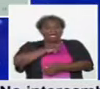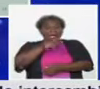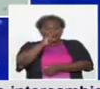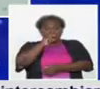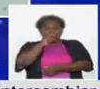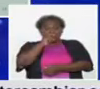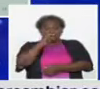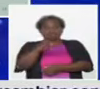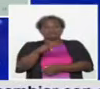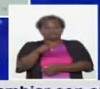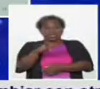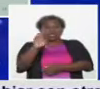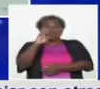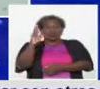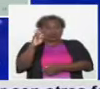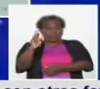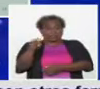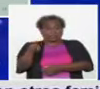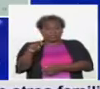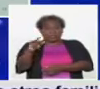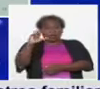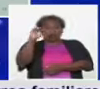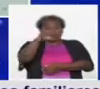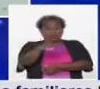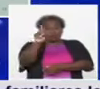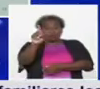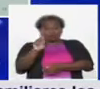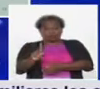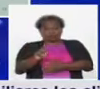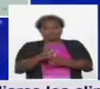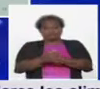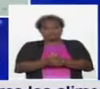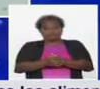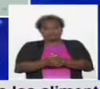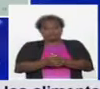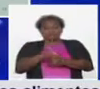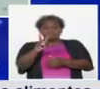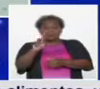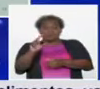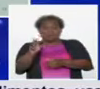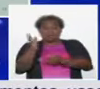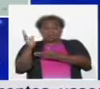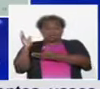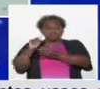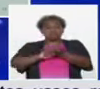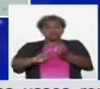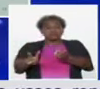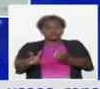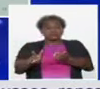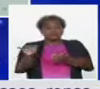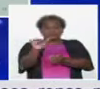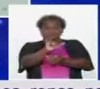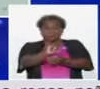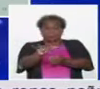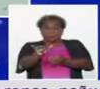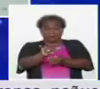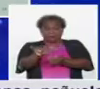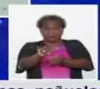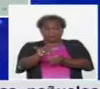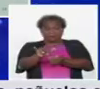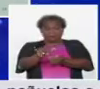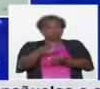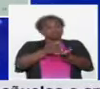Cumanayagua con 1 cada uno. Villa Clara, otra provincia que ha